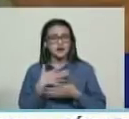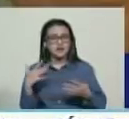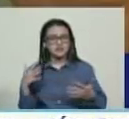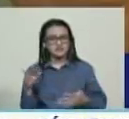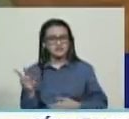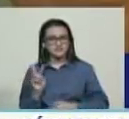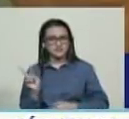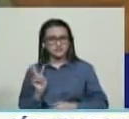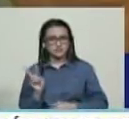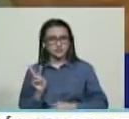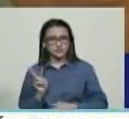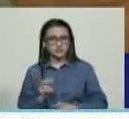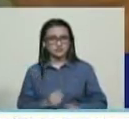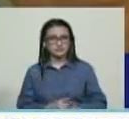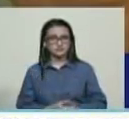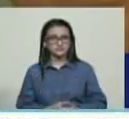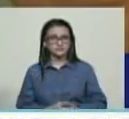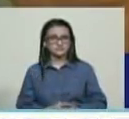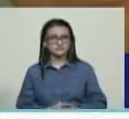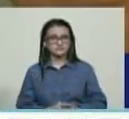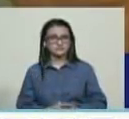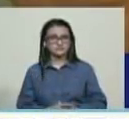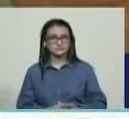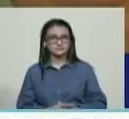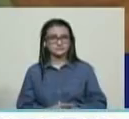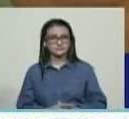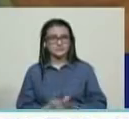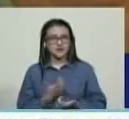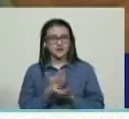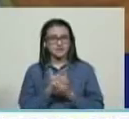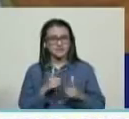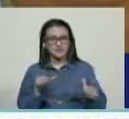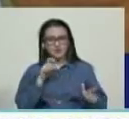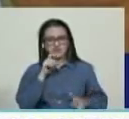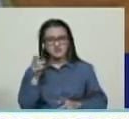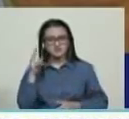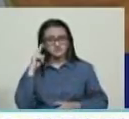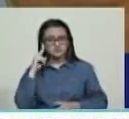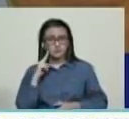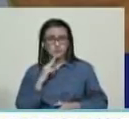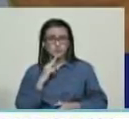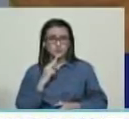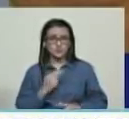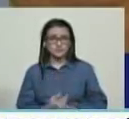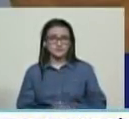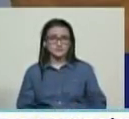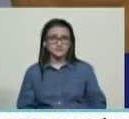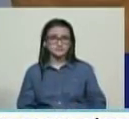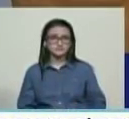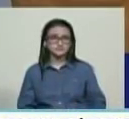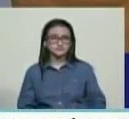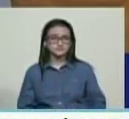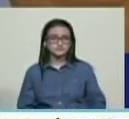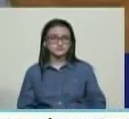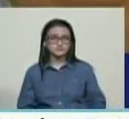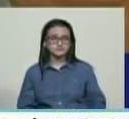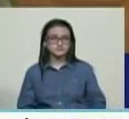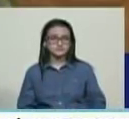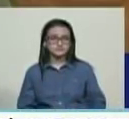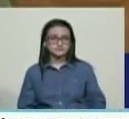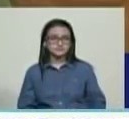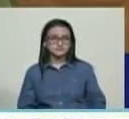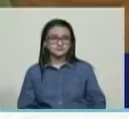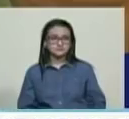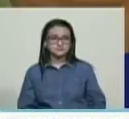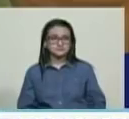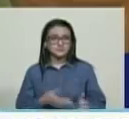tiempos, nuestro querido libertador Simón Bolívar. Y hablar de